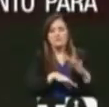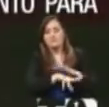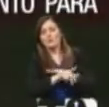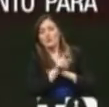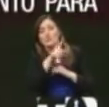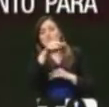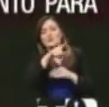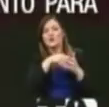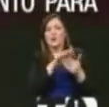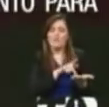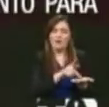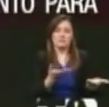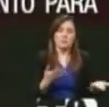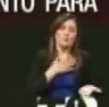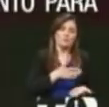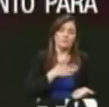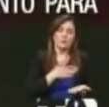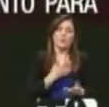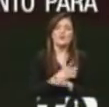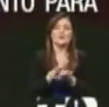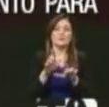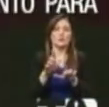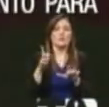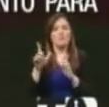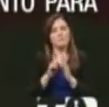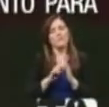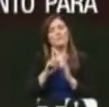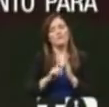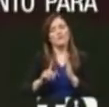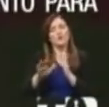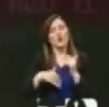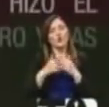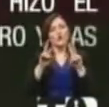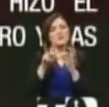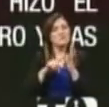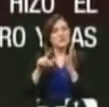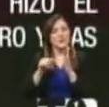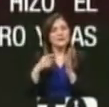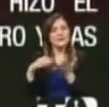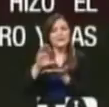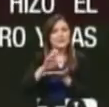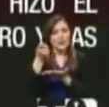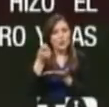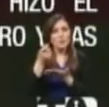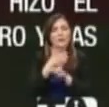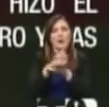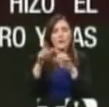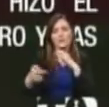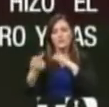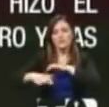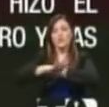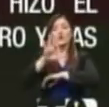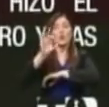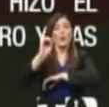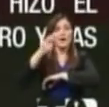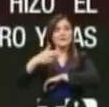de $1 millón para que fuese liberado el financiamiento para Toachi Pilatón. A inicios del 2008 pidieron la aprobación del pedido